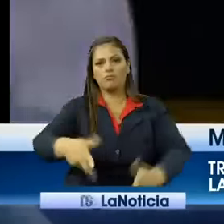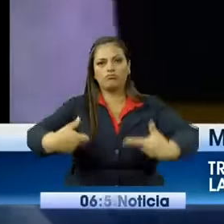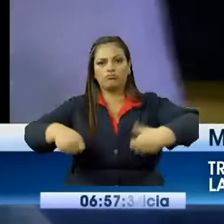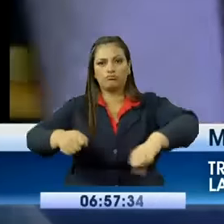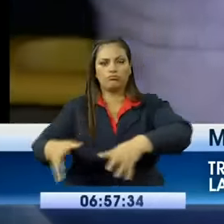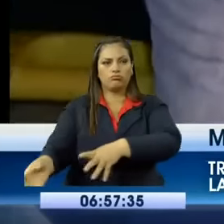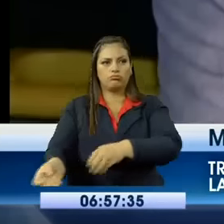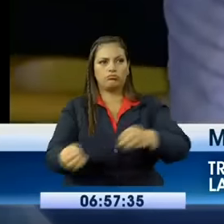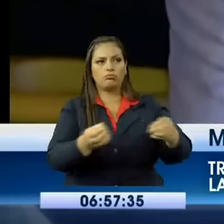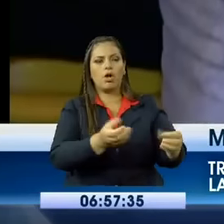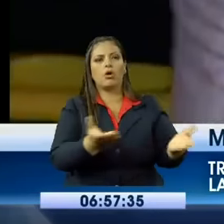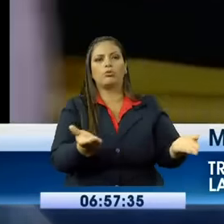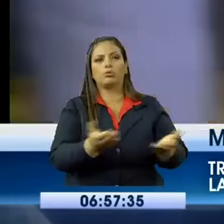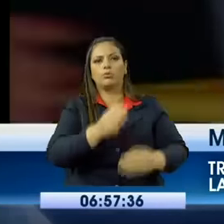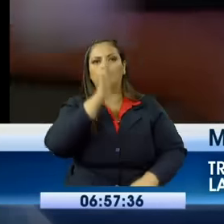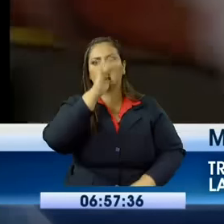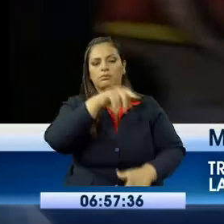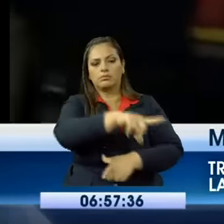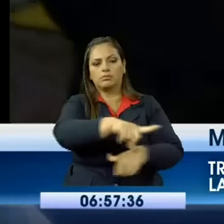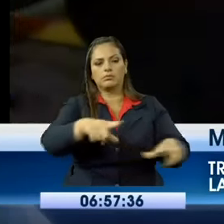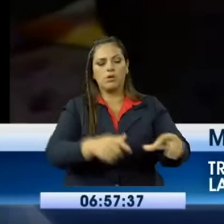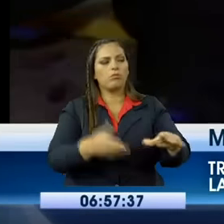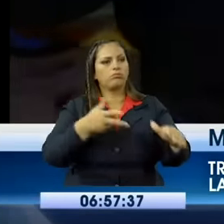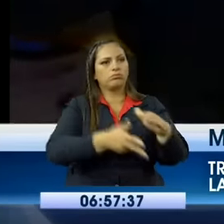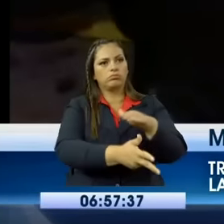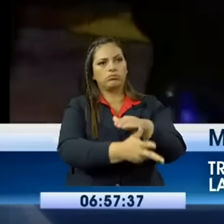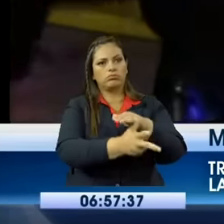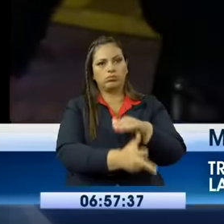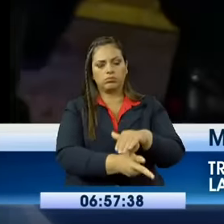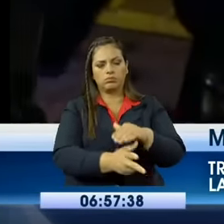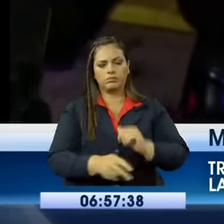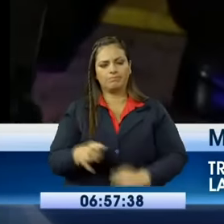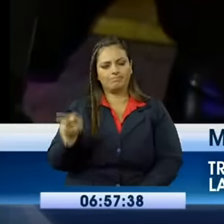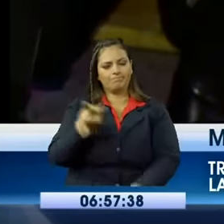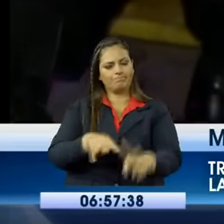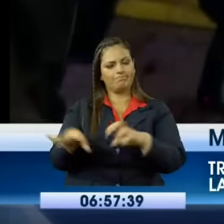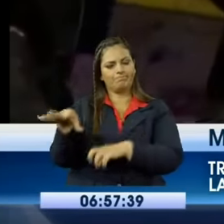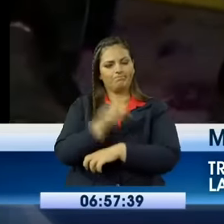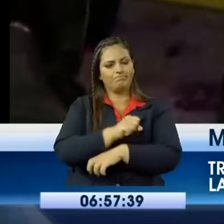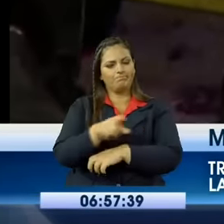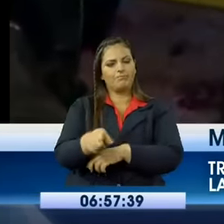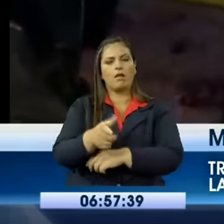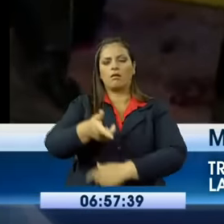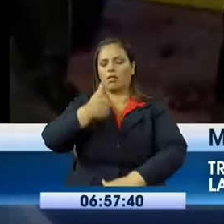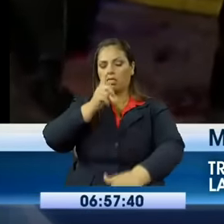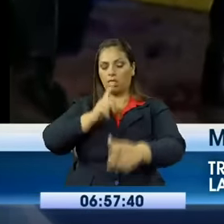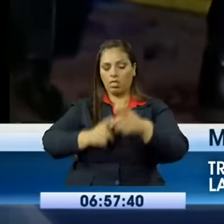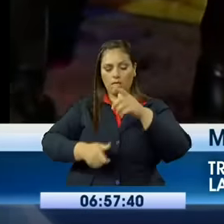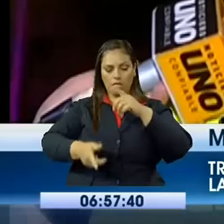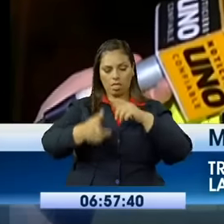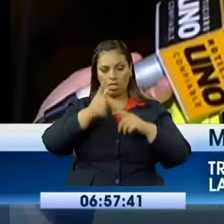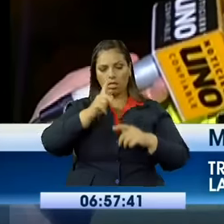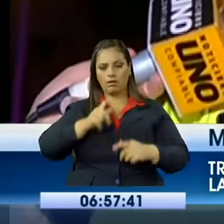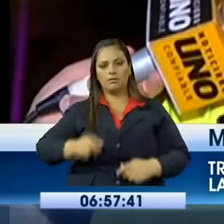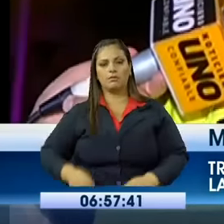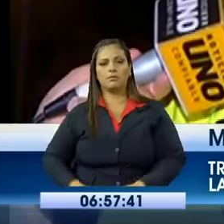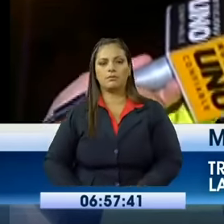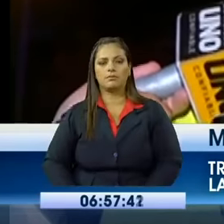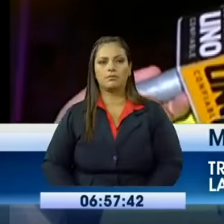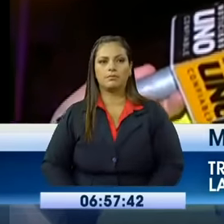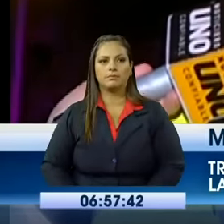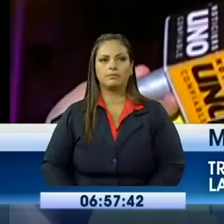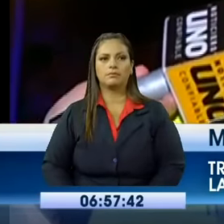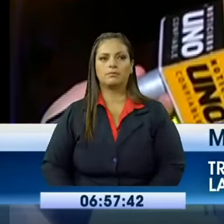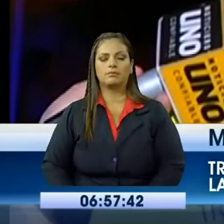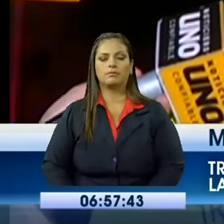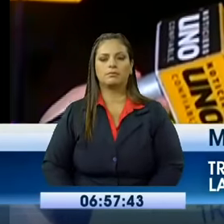vehicular. Por su estado, se presume que se encontraba bajo los efectos del alcohol. Aparentemente,